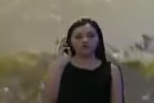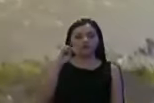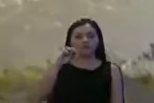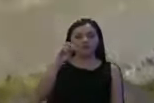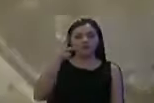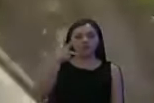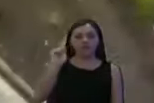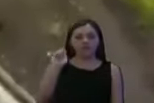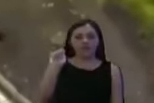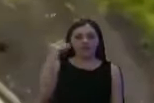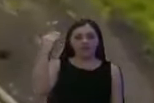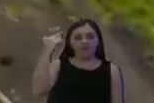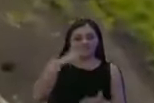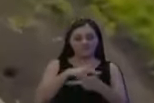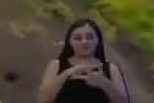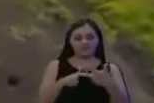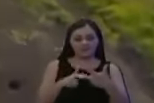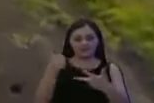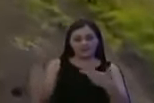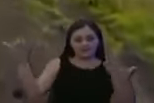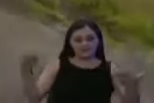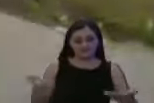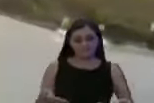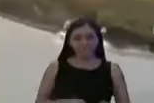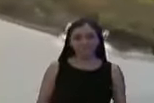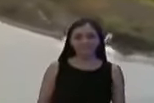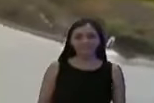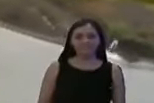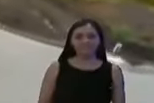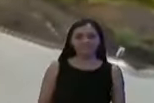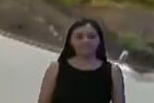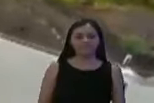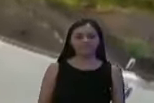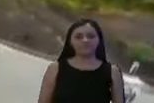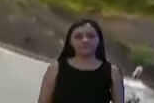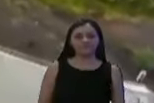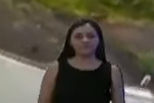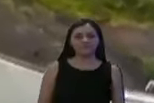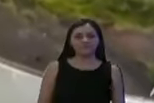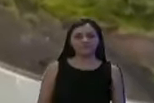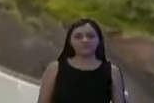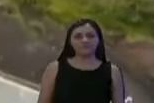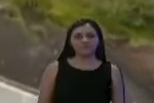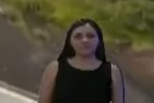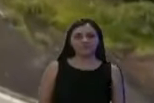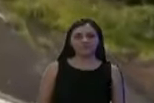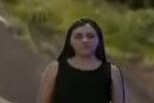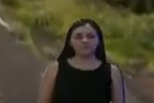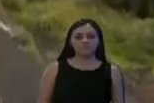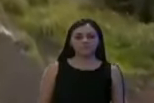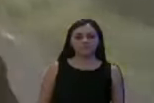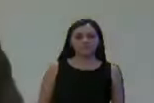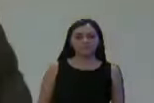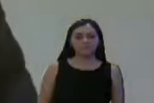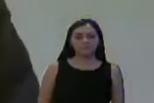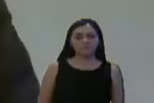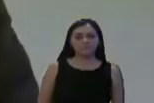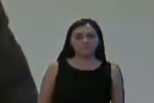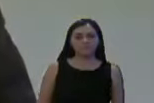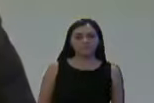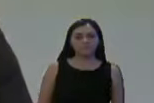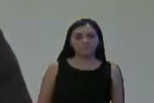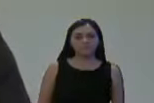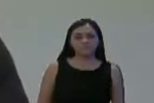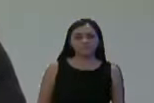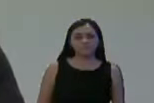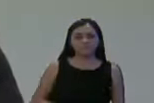gracias por venir señores alcaldes compañeros y y